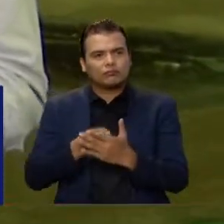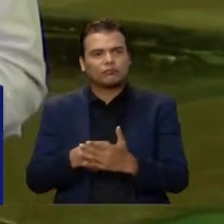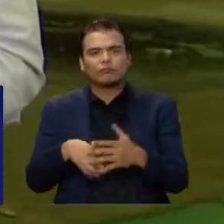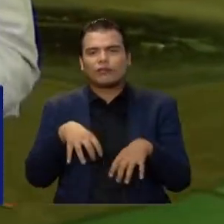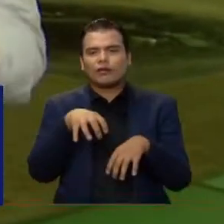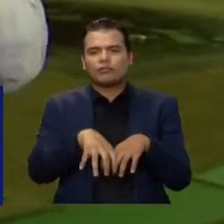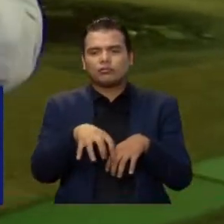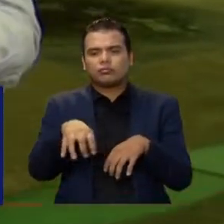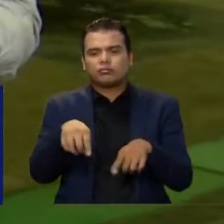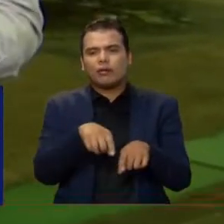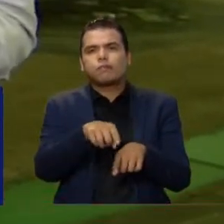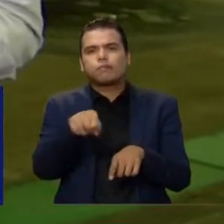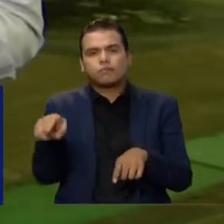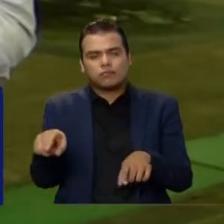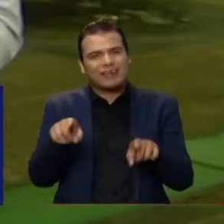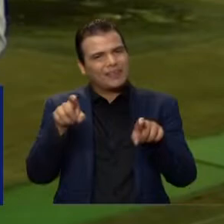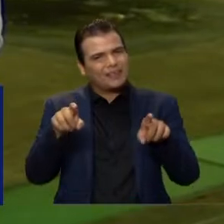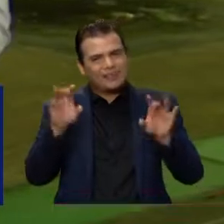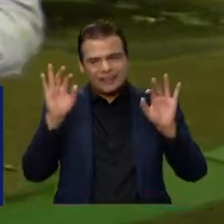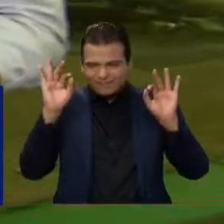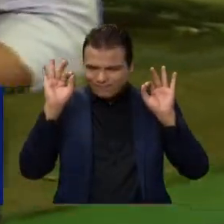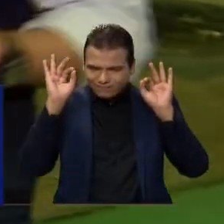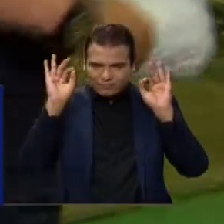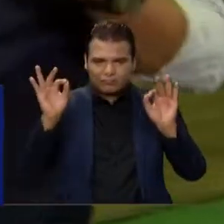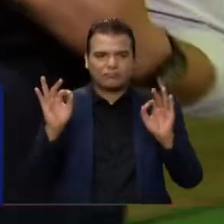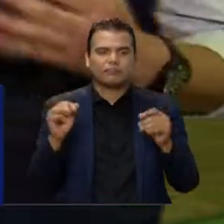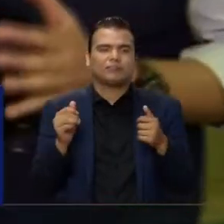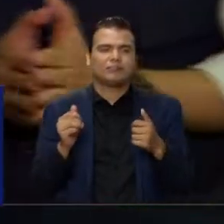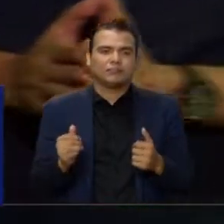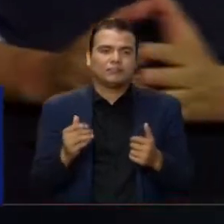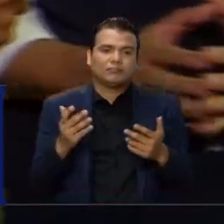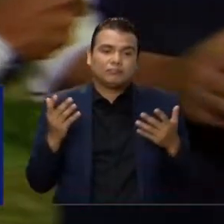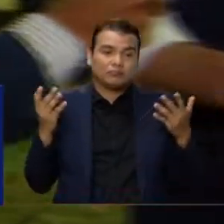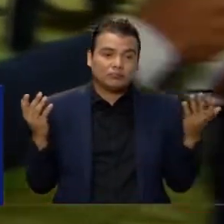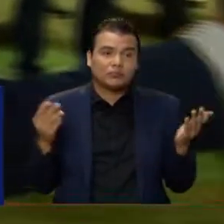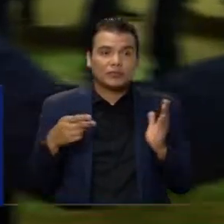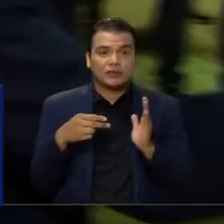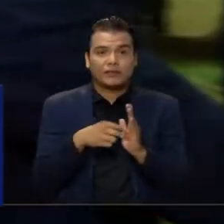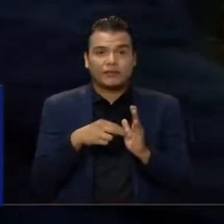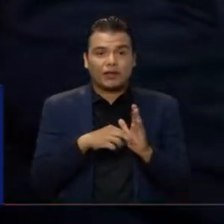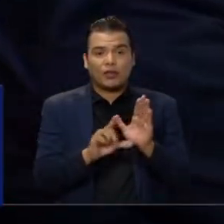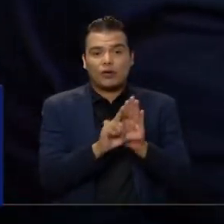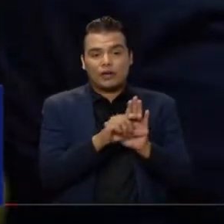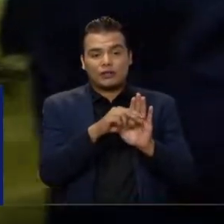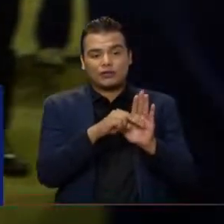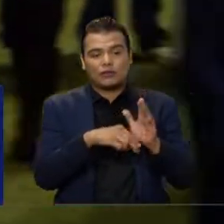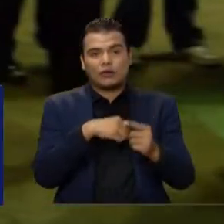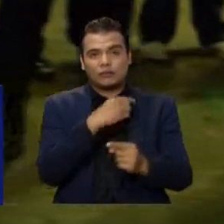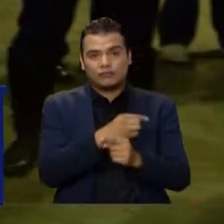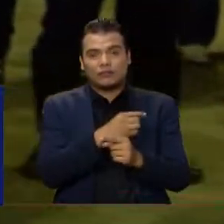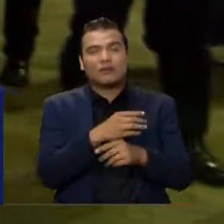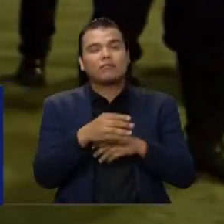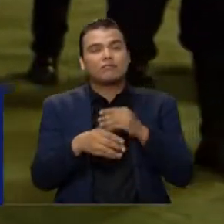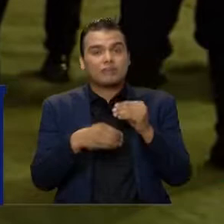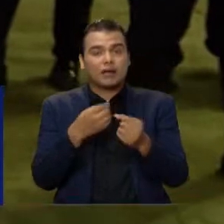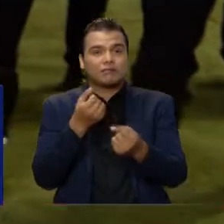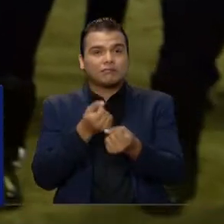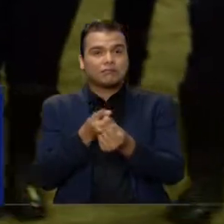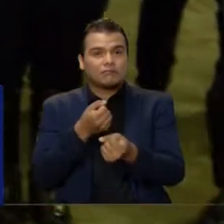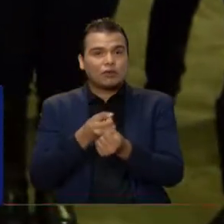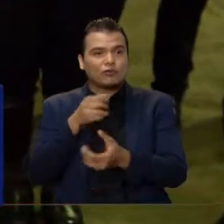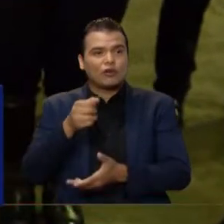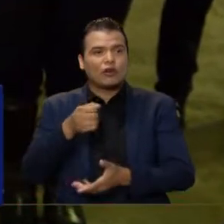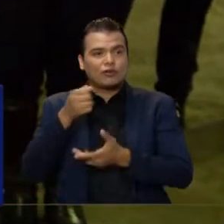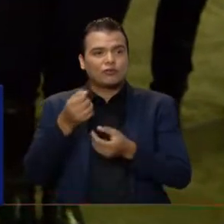comercio tenga los más altos estándares de calidad, cumpliendo no solamente con los requisitos de ley, sino también reactivando la economía como lo